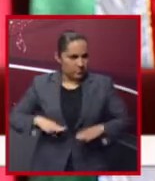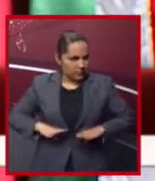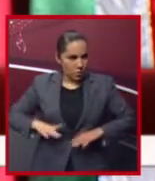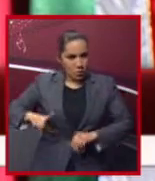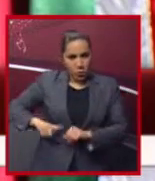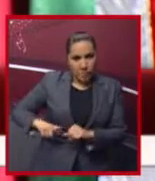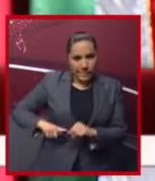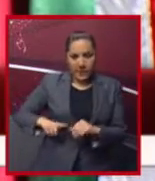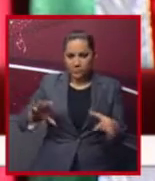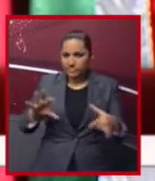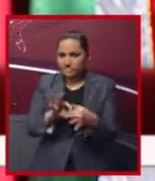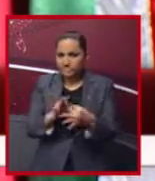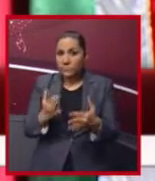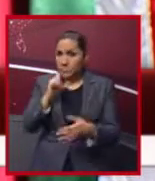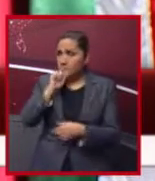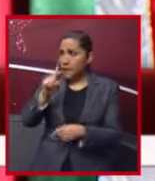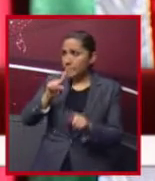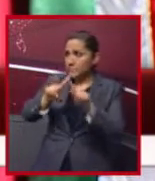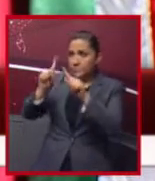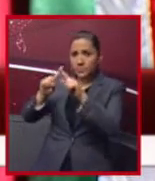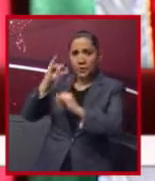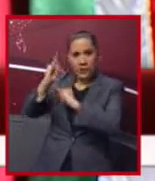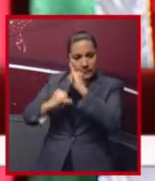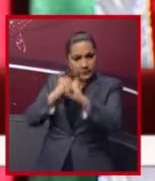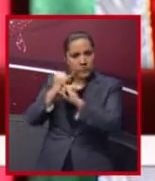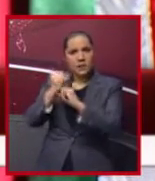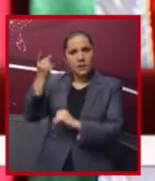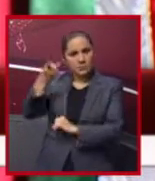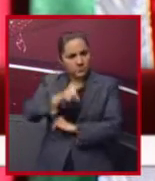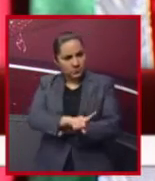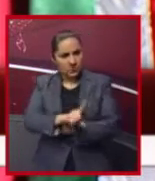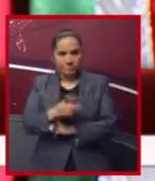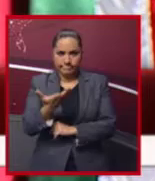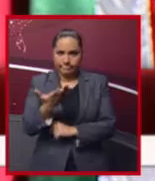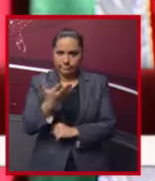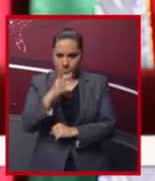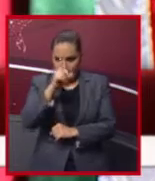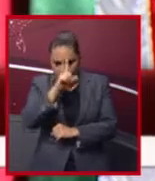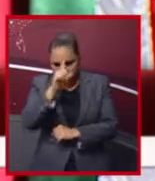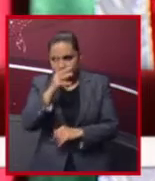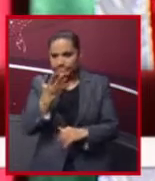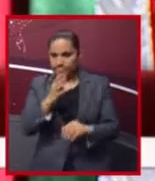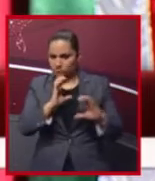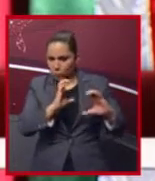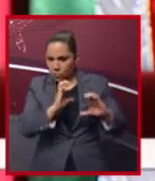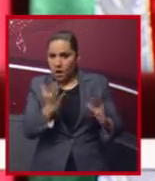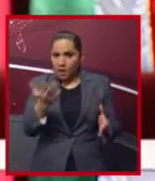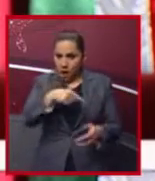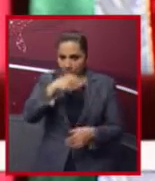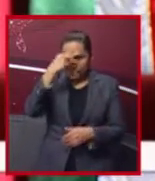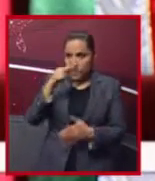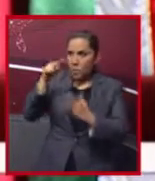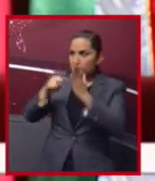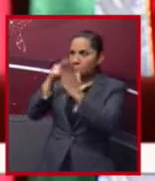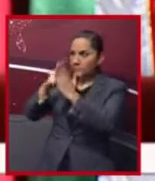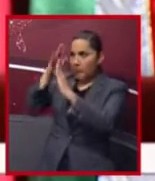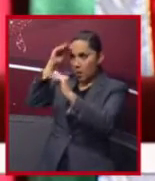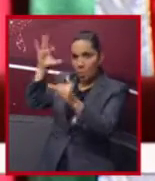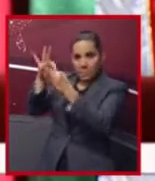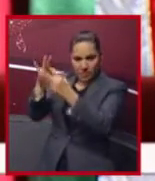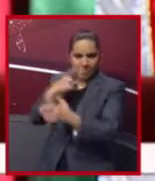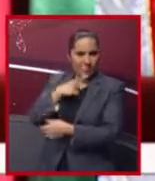instancias internacionales que nuestro país estaría obligado a cumplir, no proporcionando certeza alguna sobre